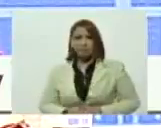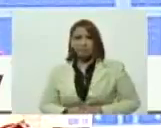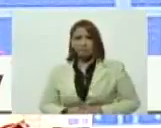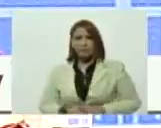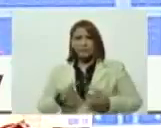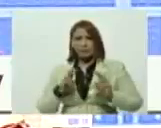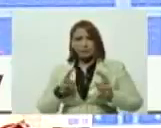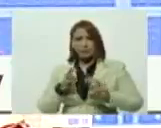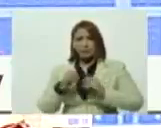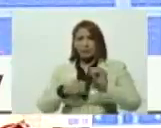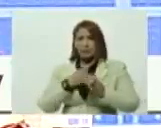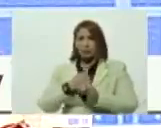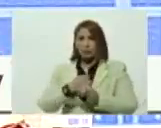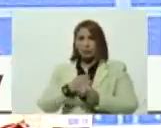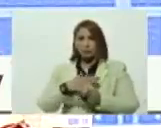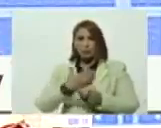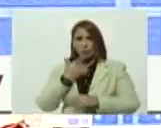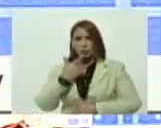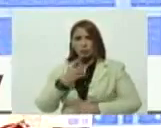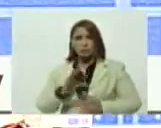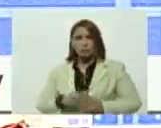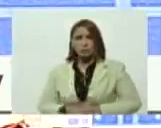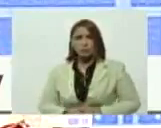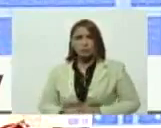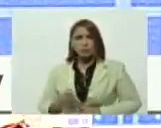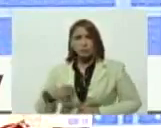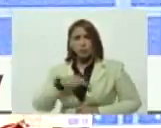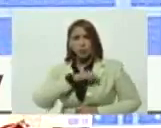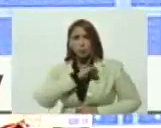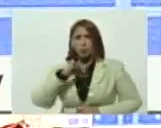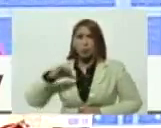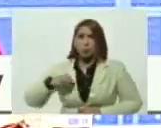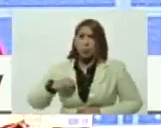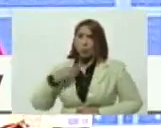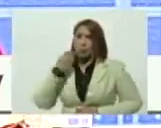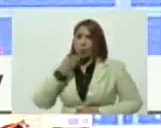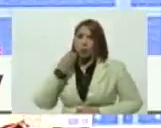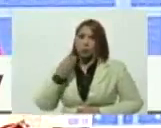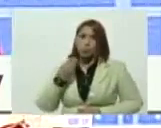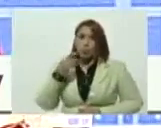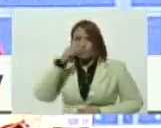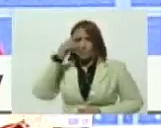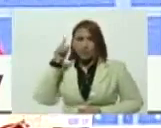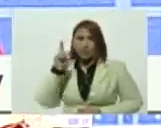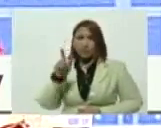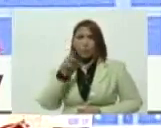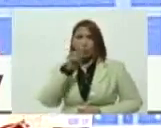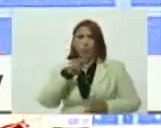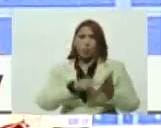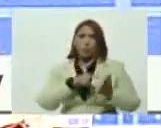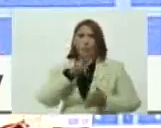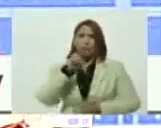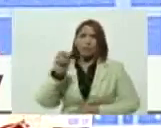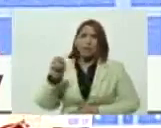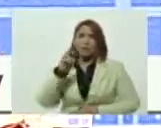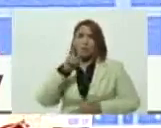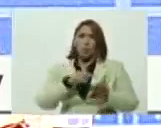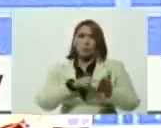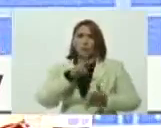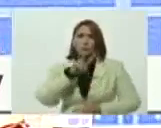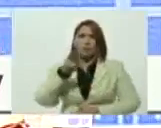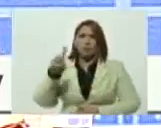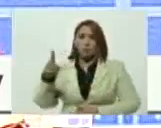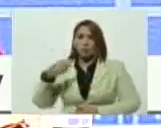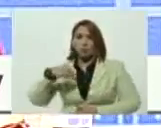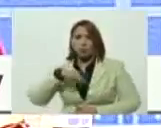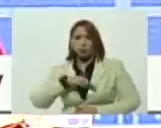internacional, presidente, podemos decirle que somos, desde la juventud del partido, en este 2020-2021, los coordinadores del